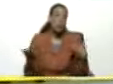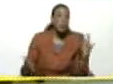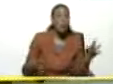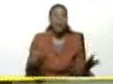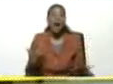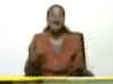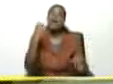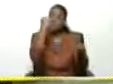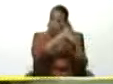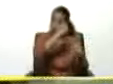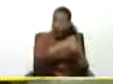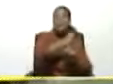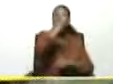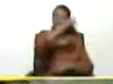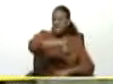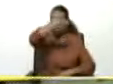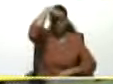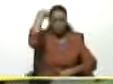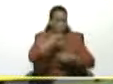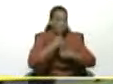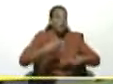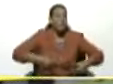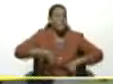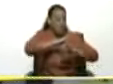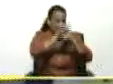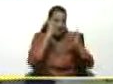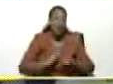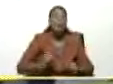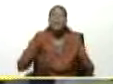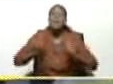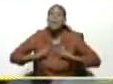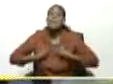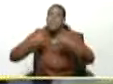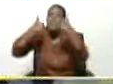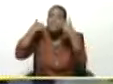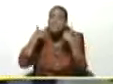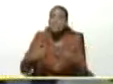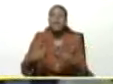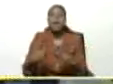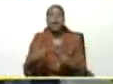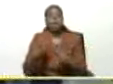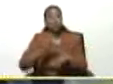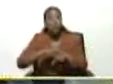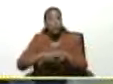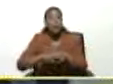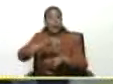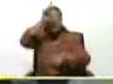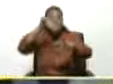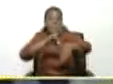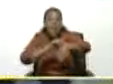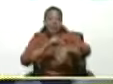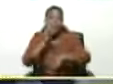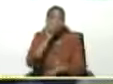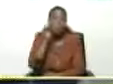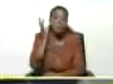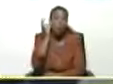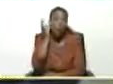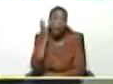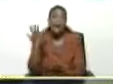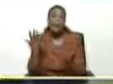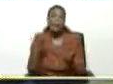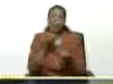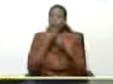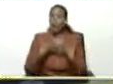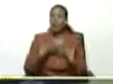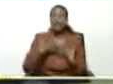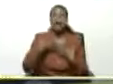aquí trabajamos con felicidad para vivir así que aquellos médicos y médicas muy